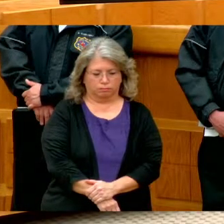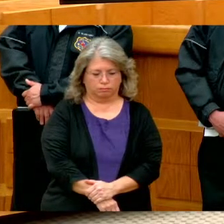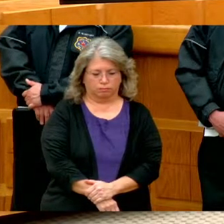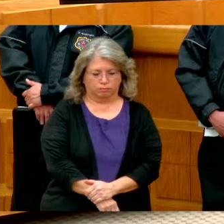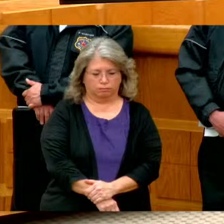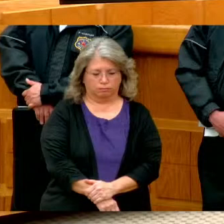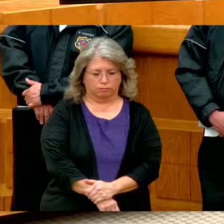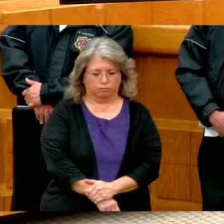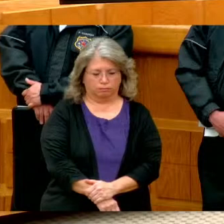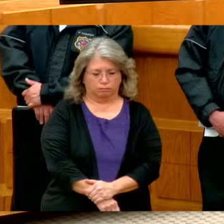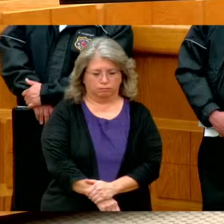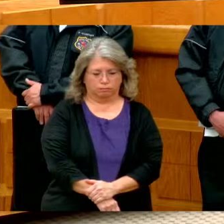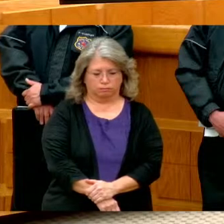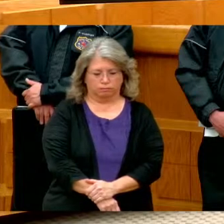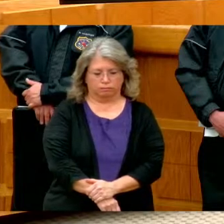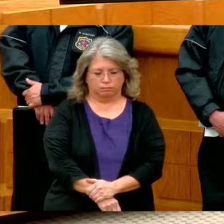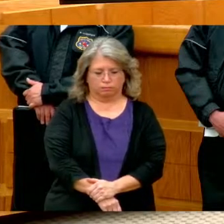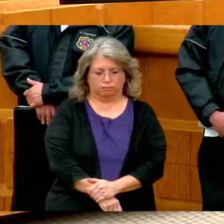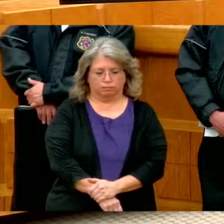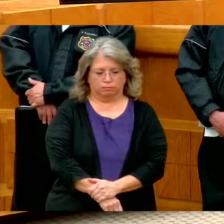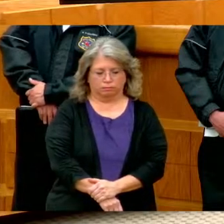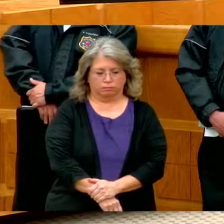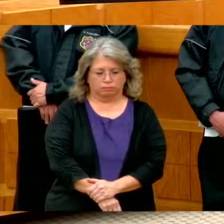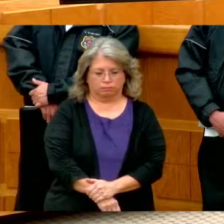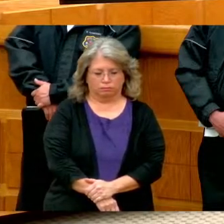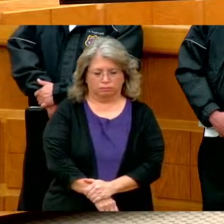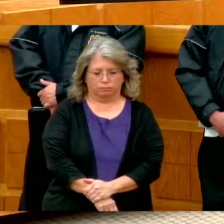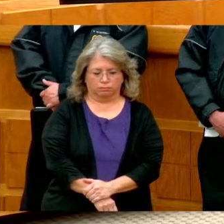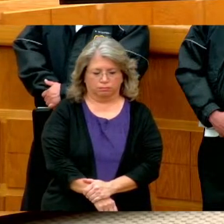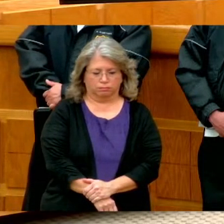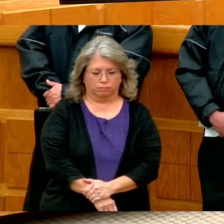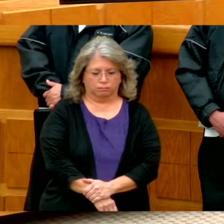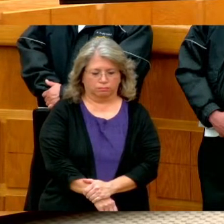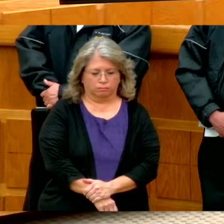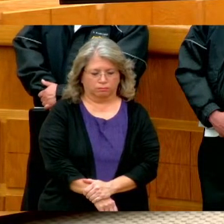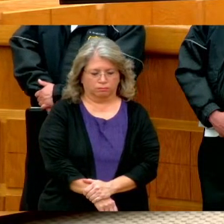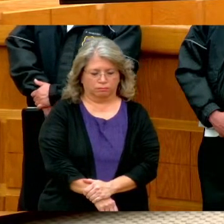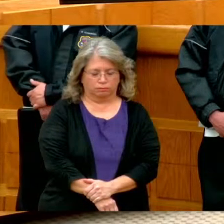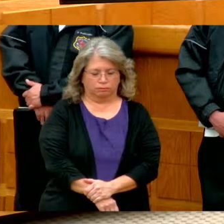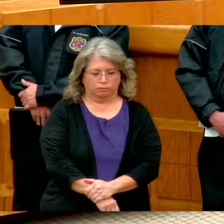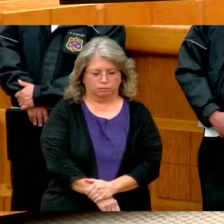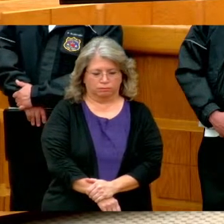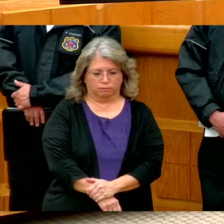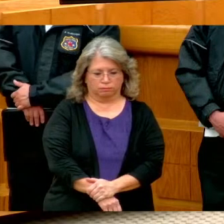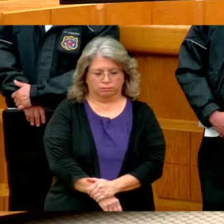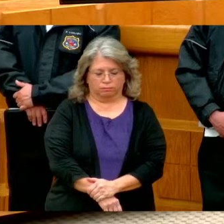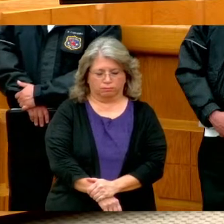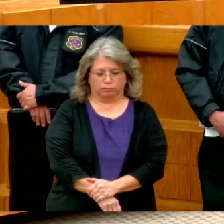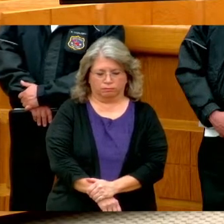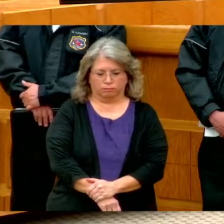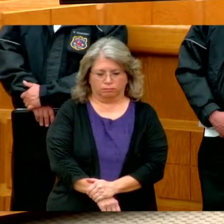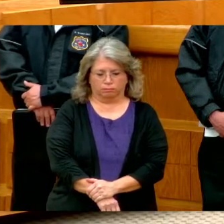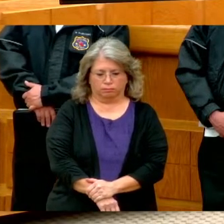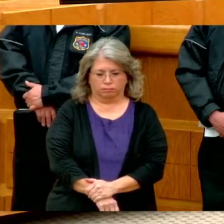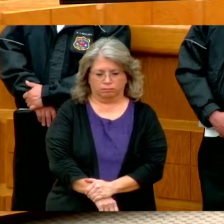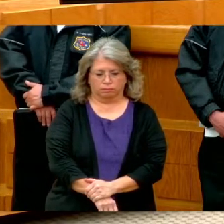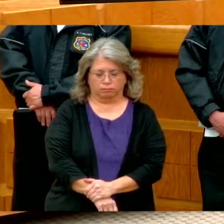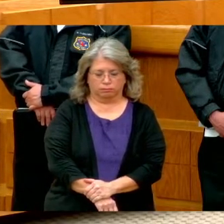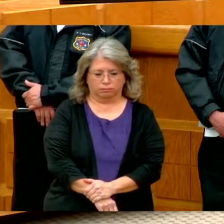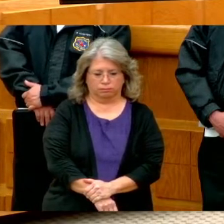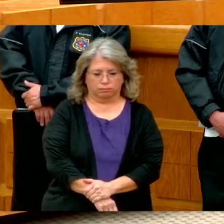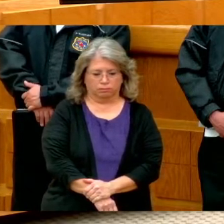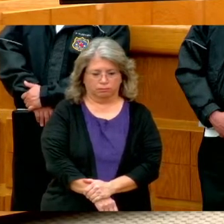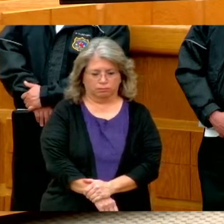muy pronto. Hoy, primeramente, está en vivo hoy en nuecesco.com y para la próxima semana la tenemos